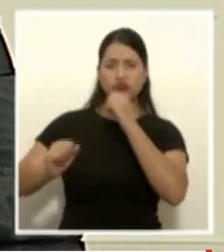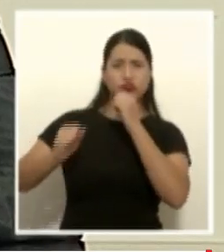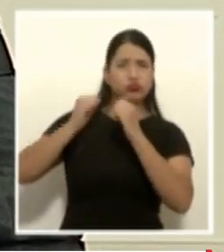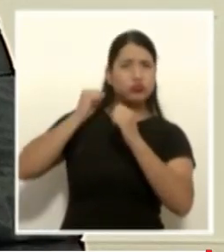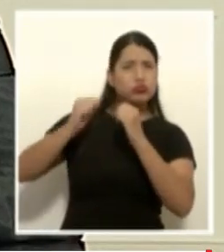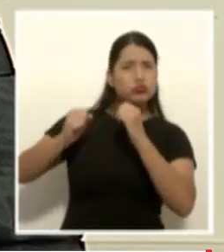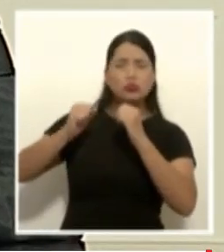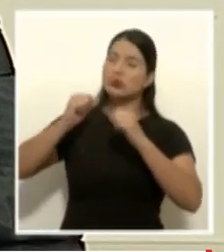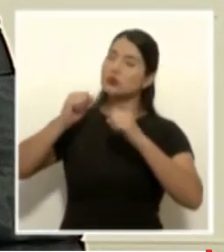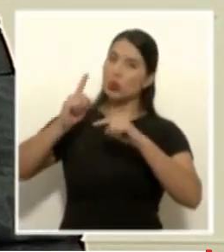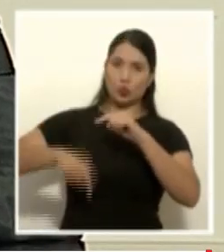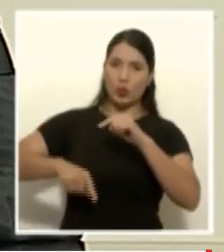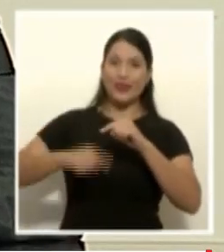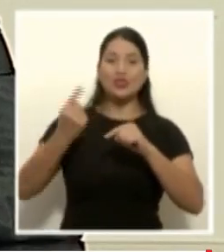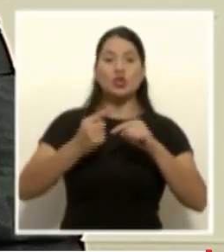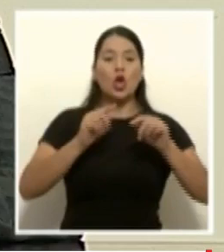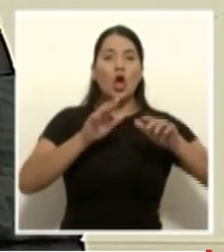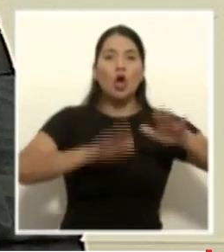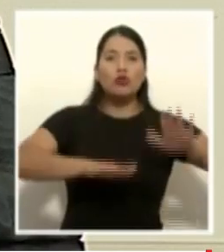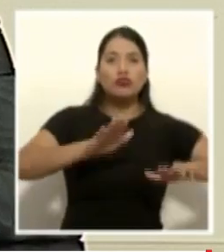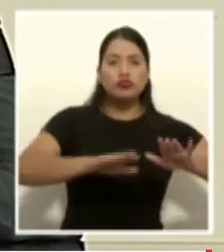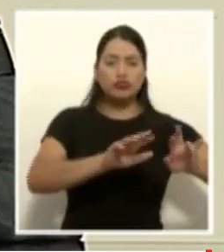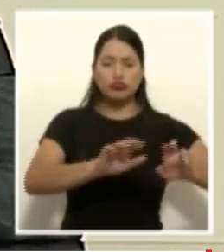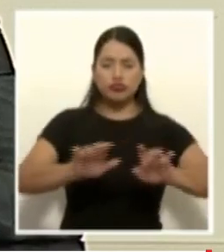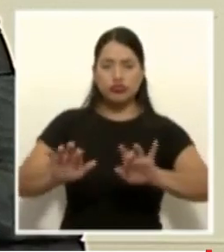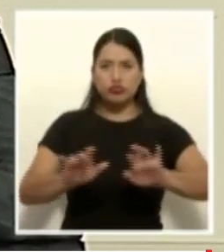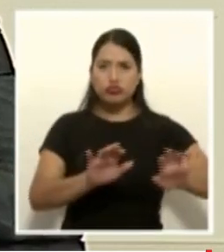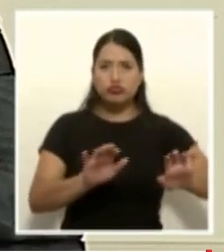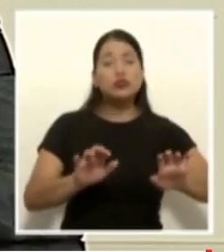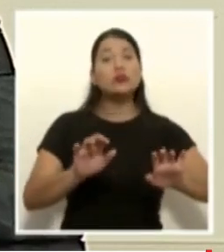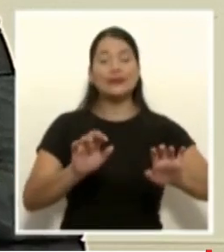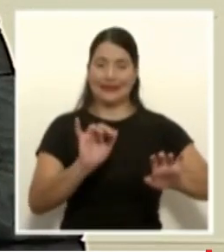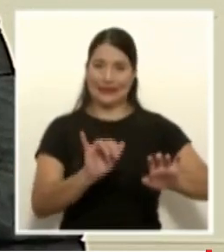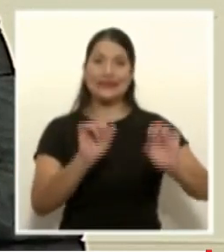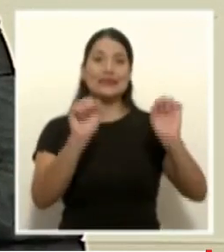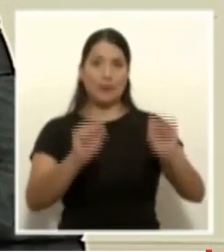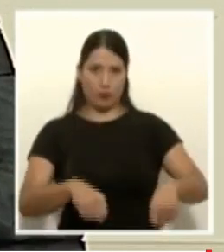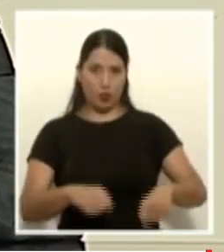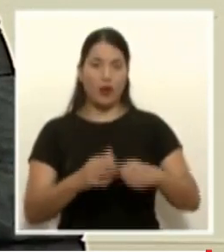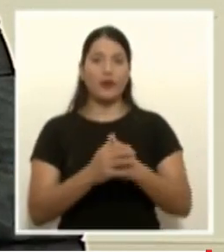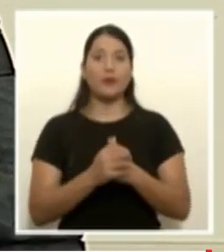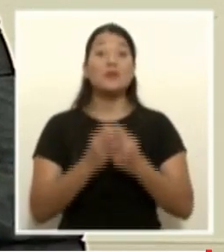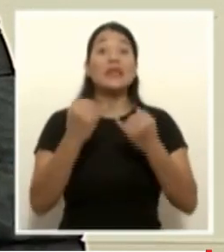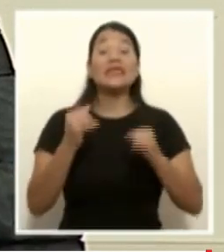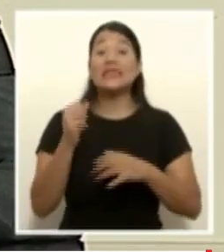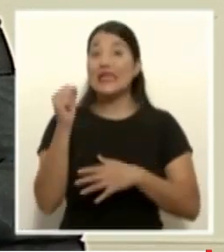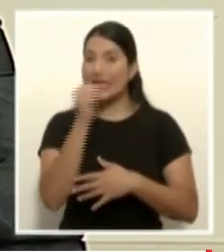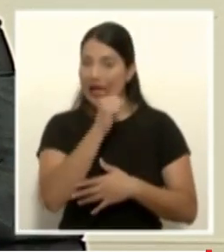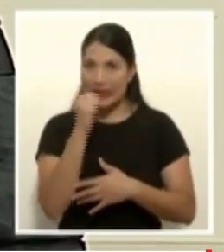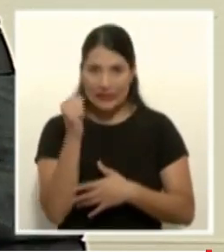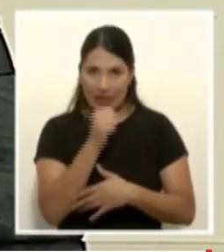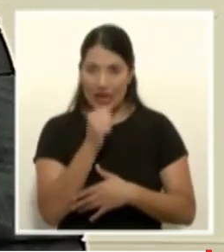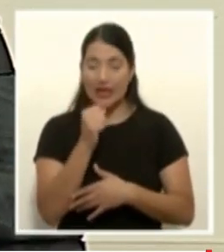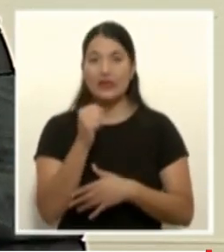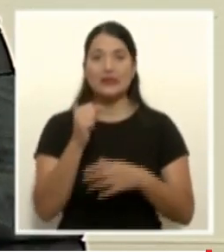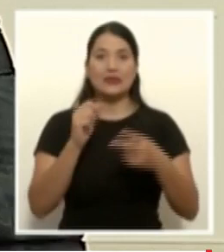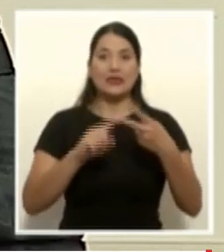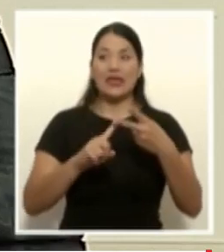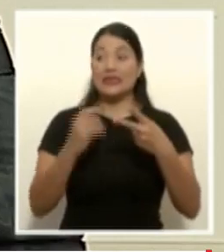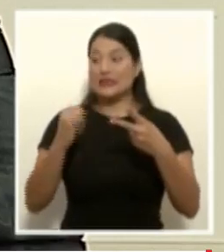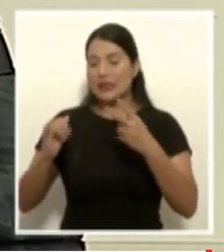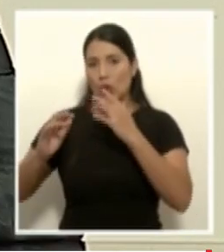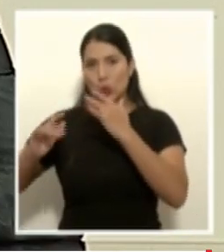fecha exacta, pero ya se estaba previsto de que si es un tipo de música de fondo, sin cantar, sin instrumentos de viento, en